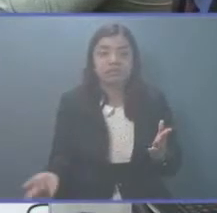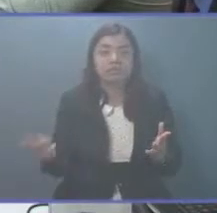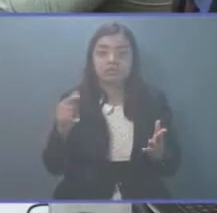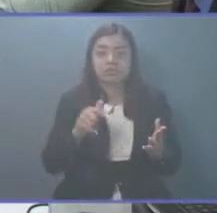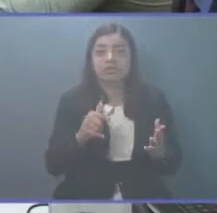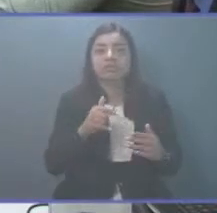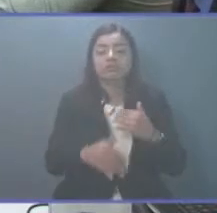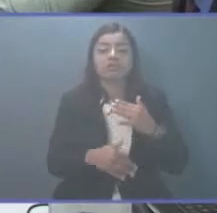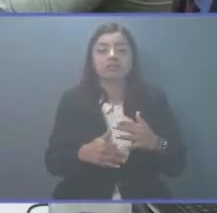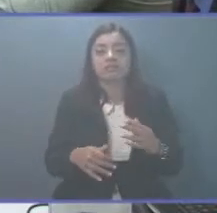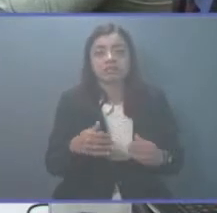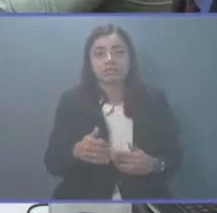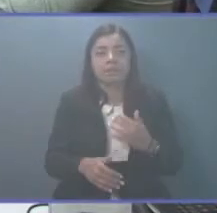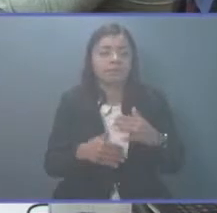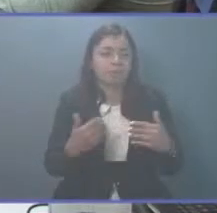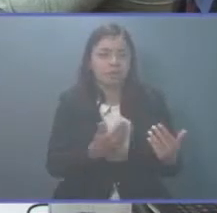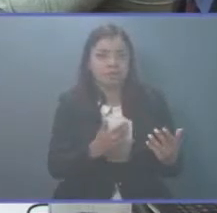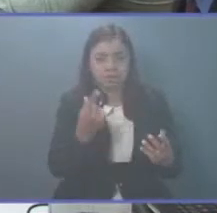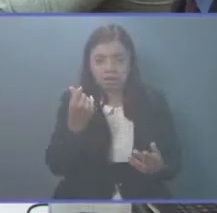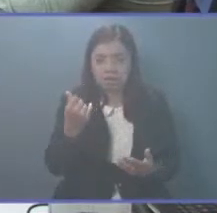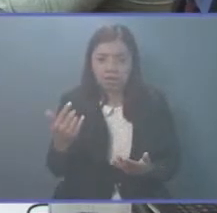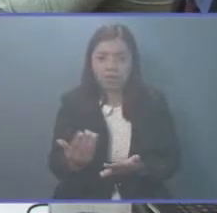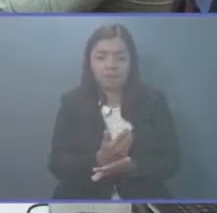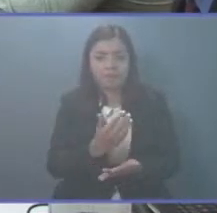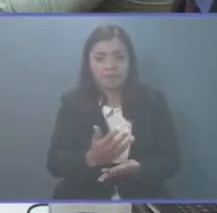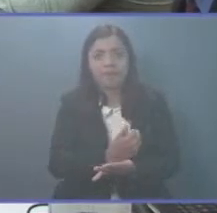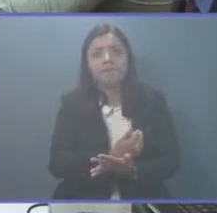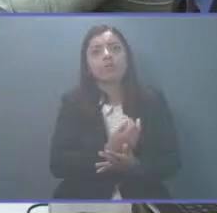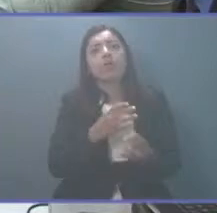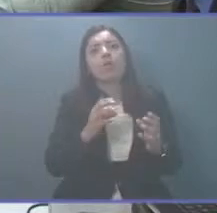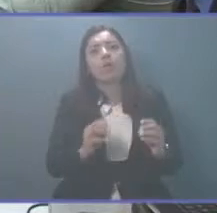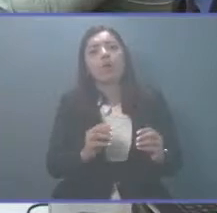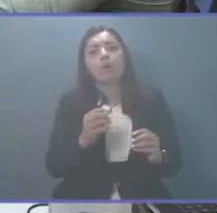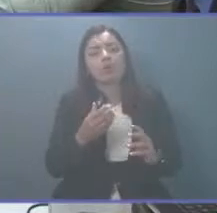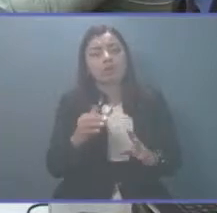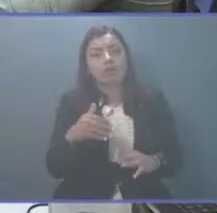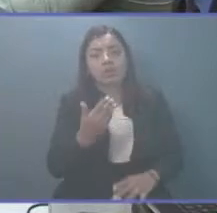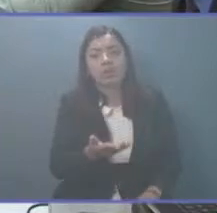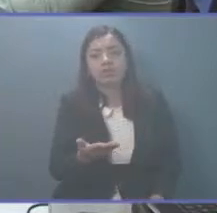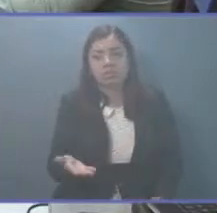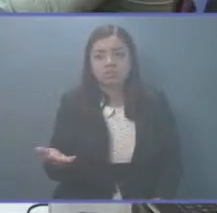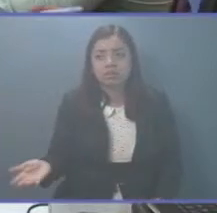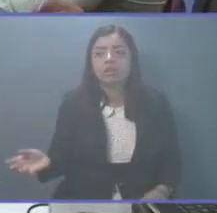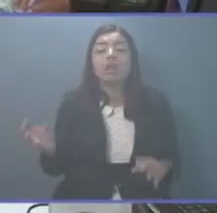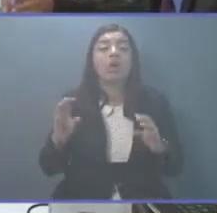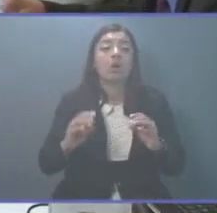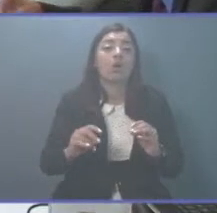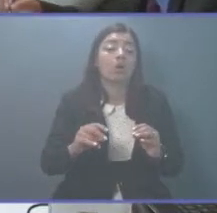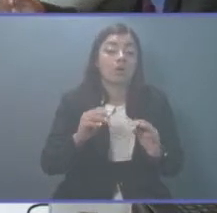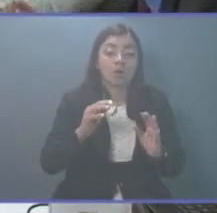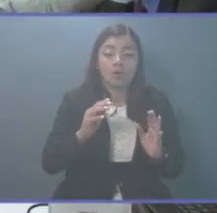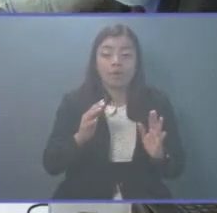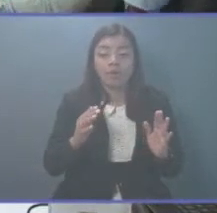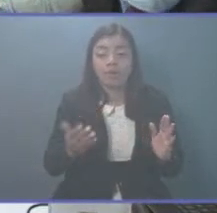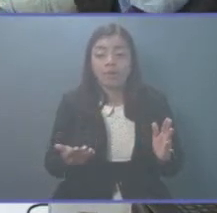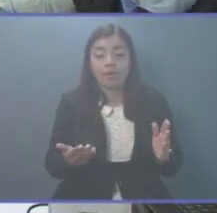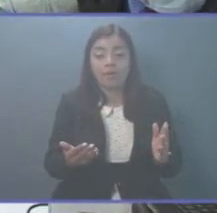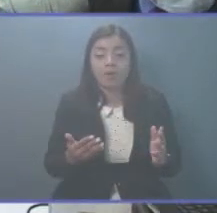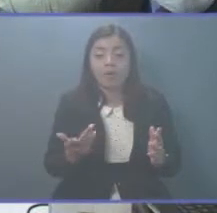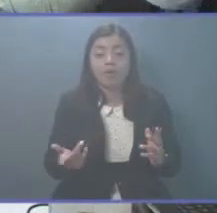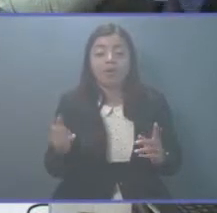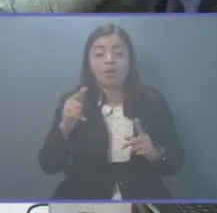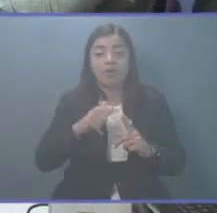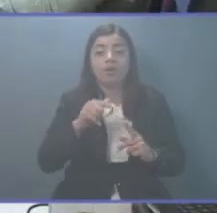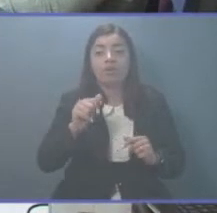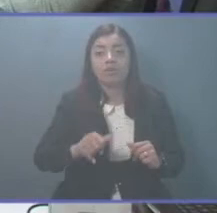hay una oferta de dinero o de entrega de bienes, oferta,